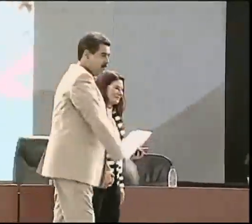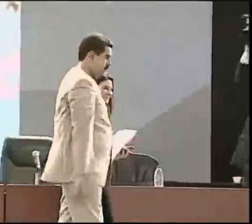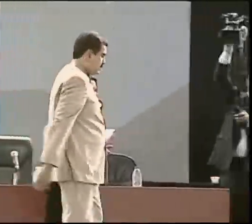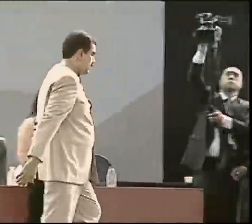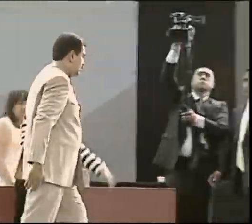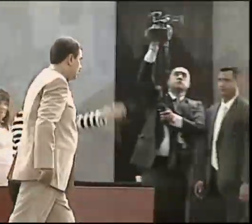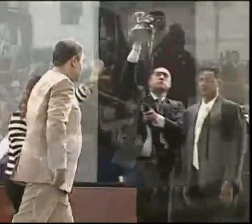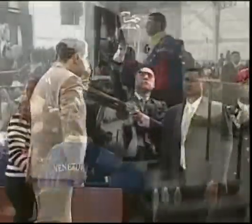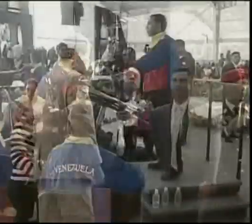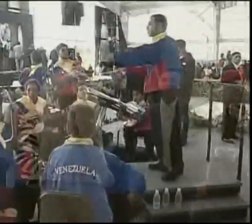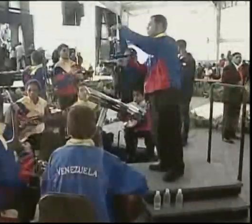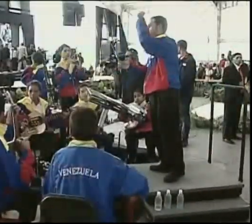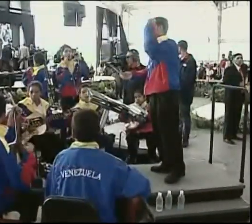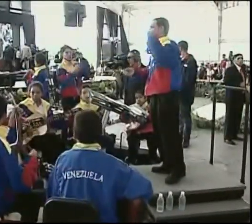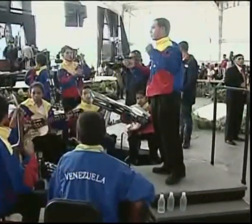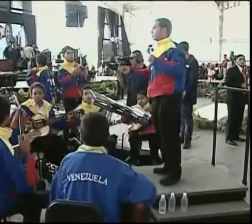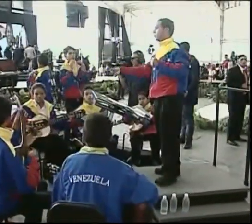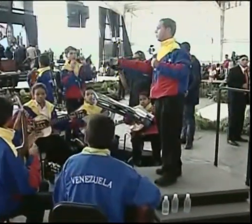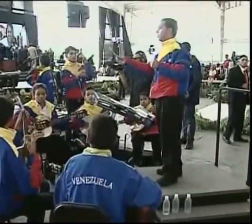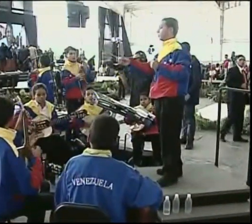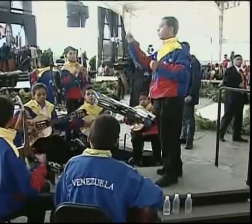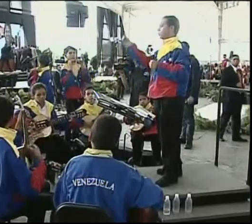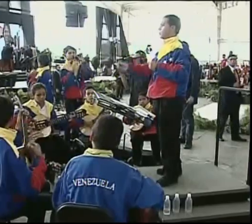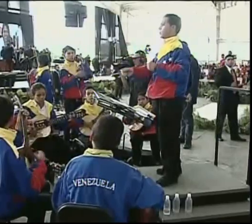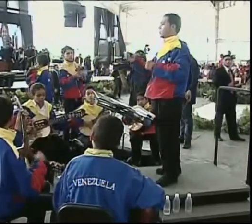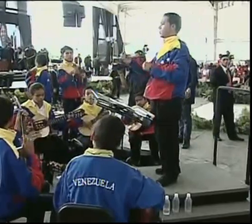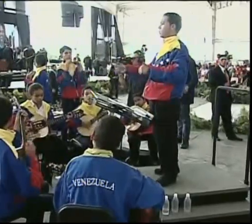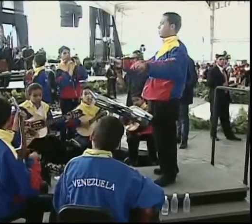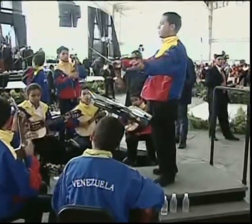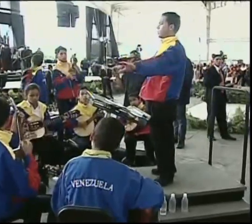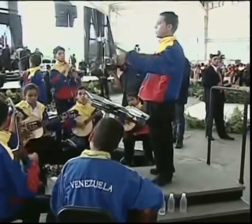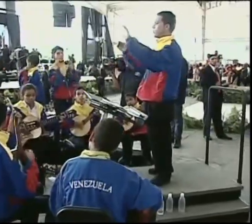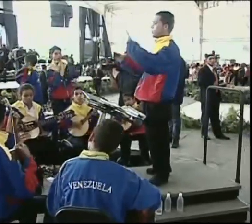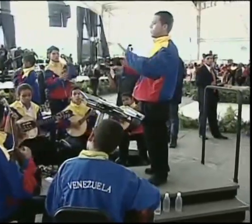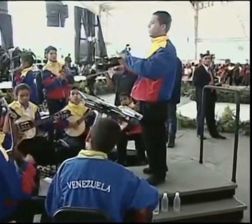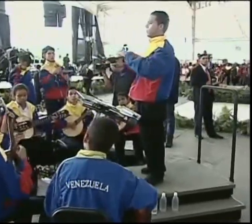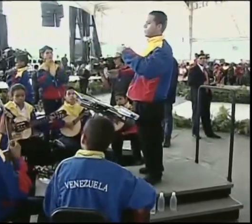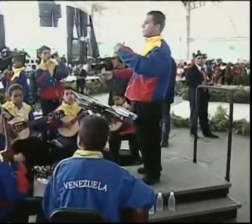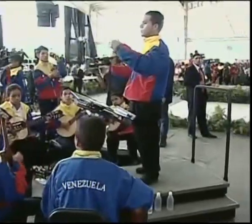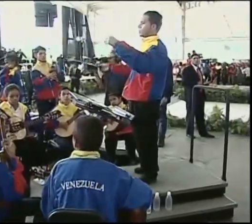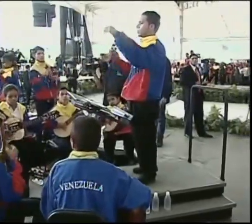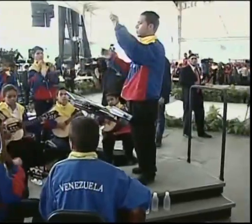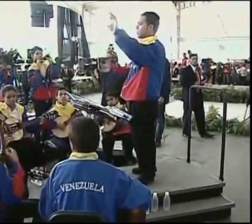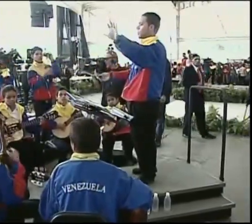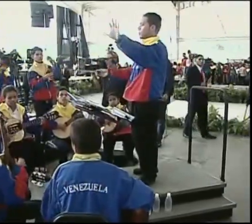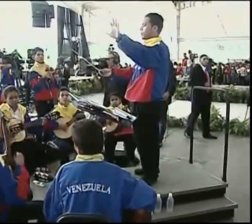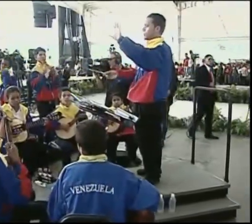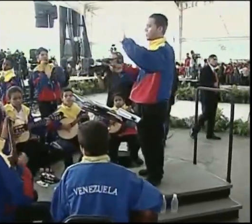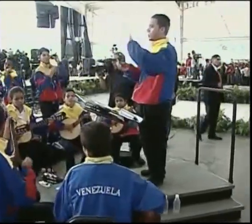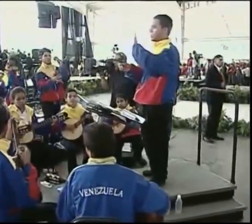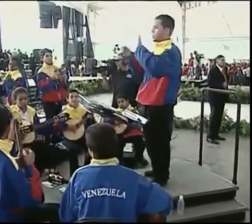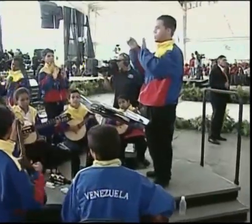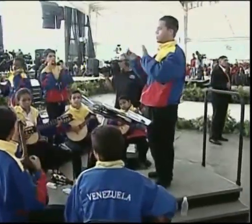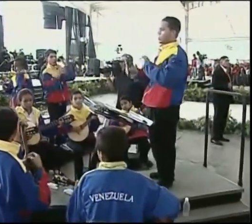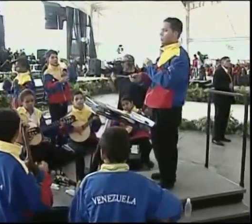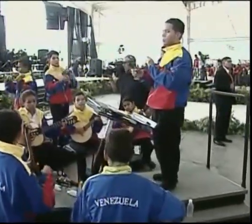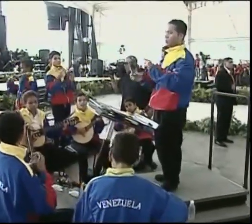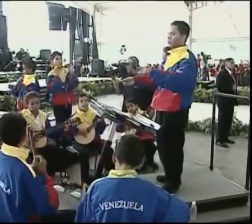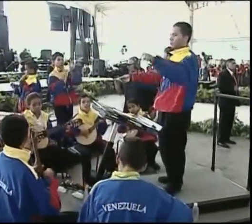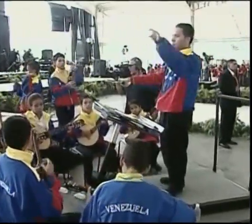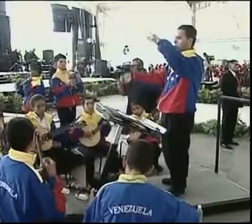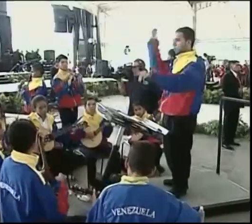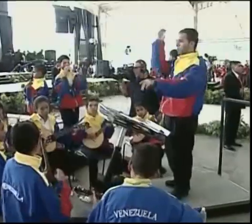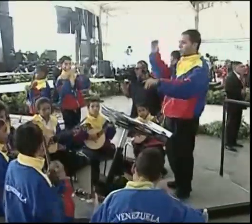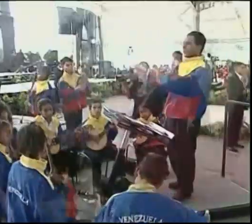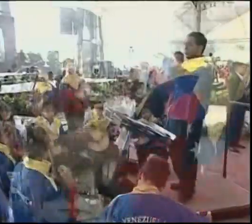Posesión del nuevo gobernador del estado Miranda, Héctor Rodríguez, con la participación del primer mandatario nacional, Nicolás Maduro, quien